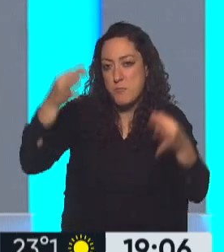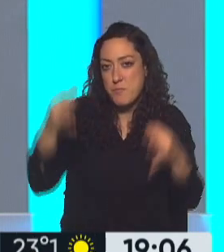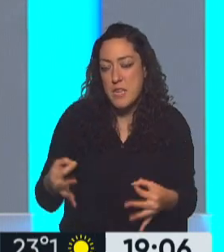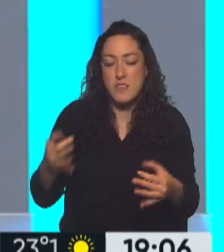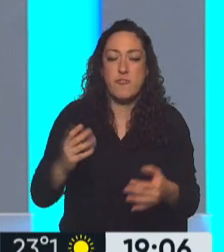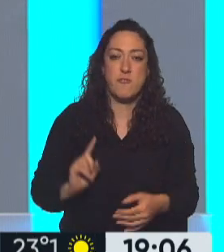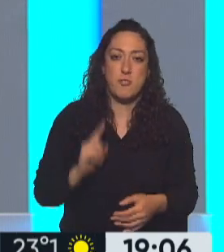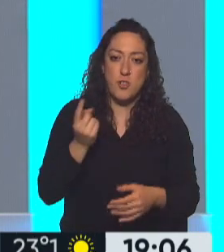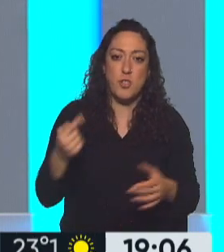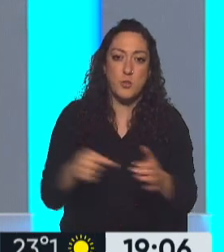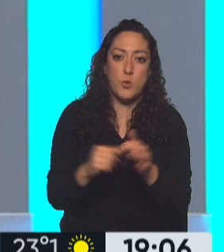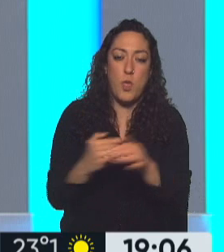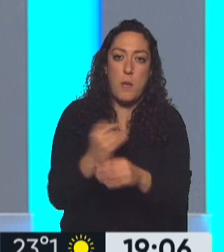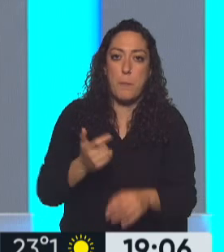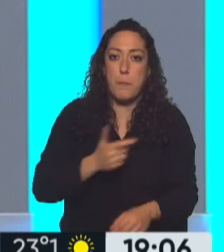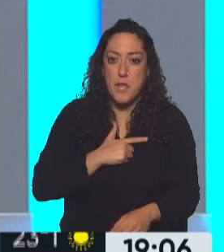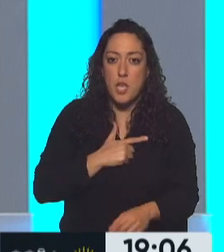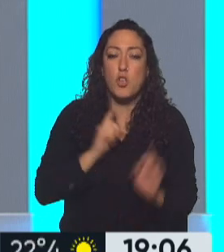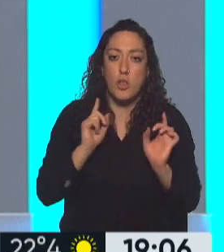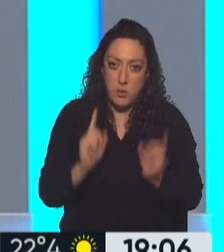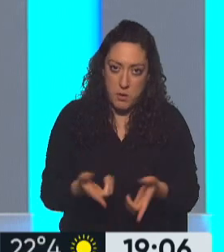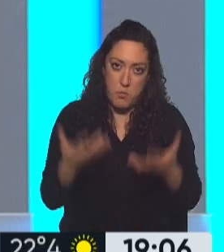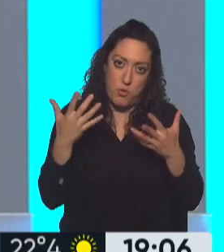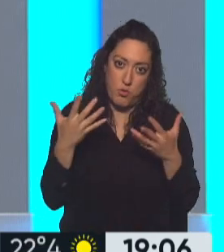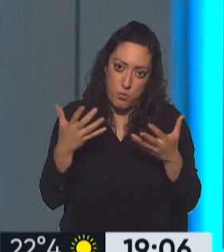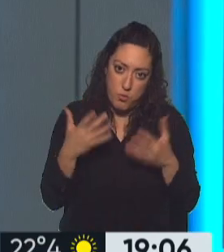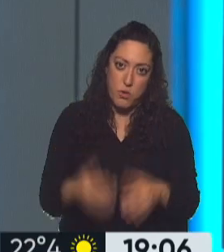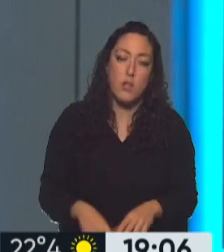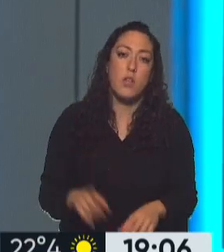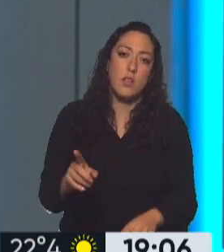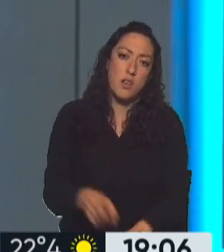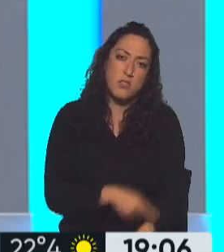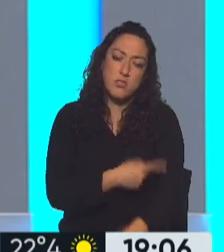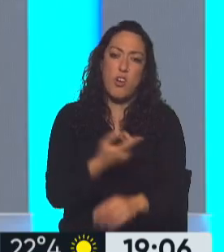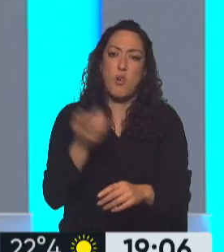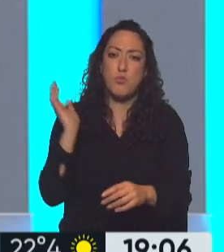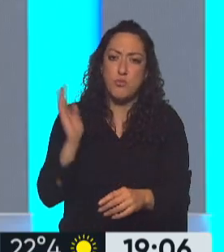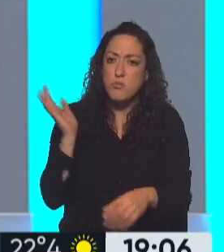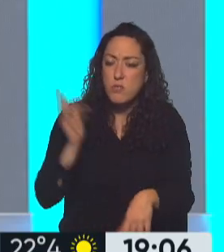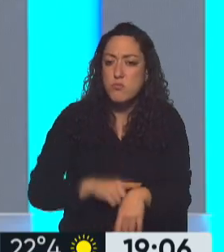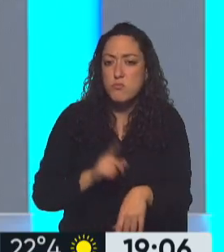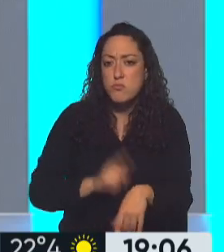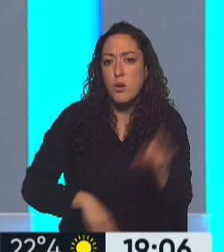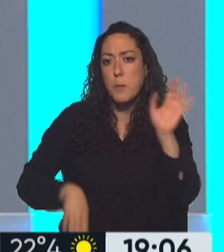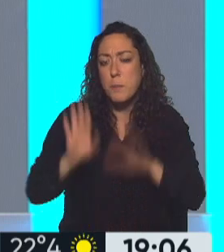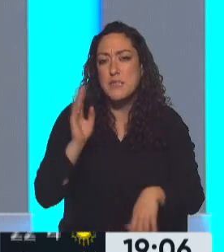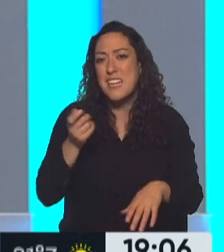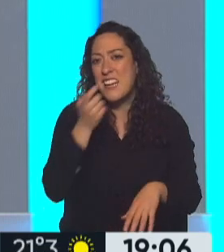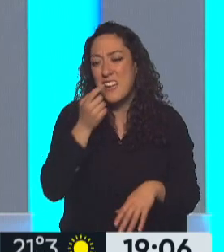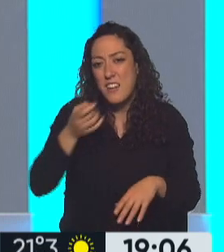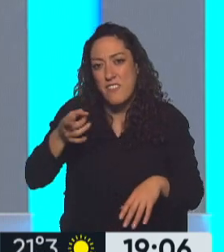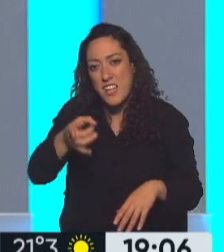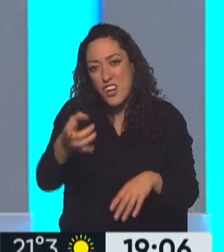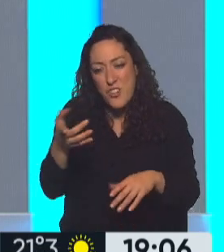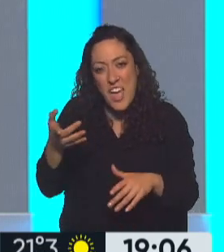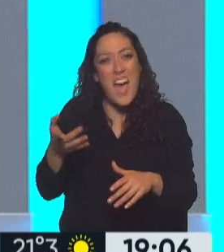mi mi mi ciudad orgullosamente lo es por supuesto de larga tradición primero vinculada al la industria ferroviaria durante